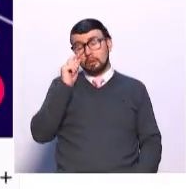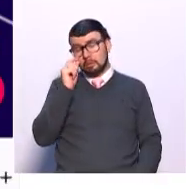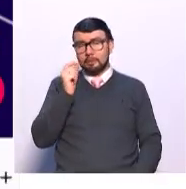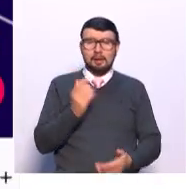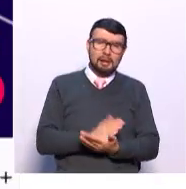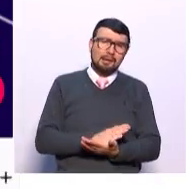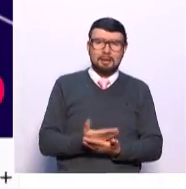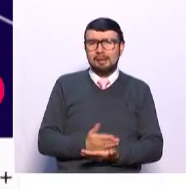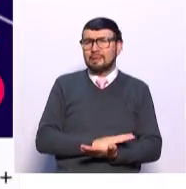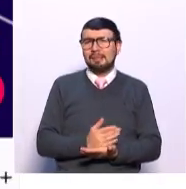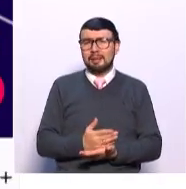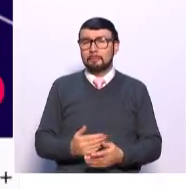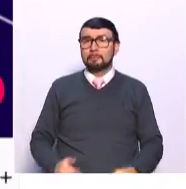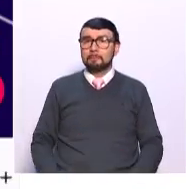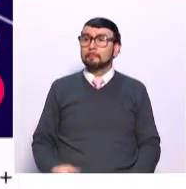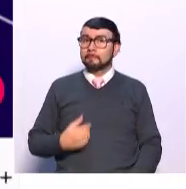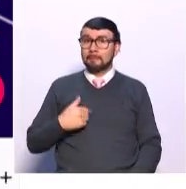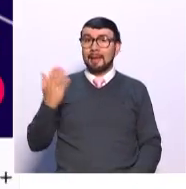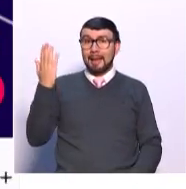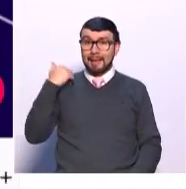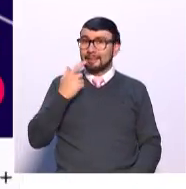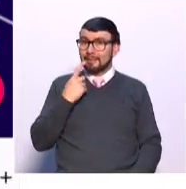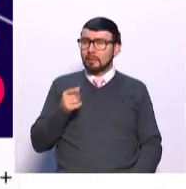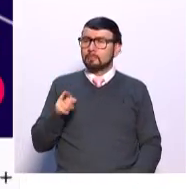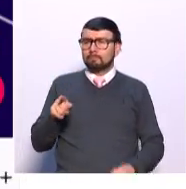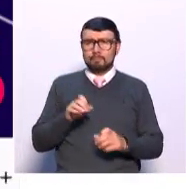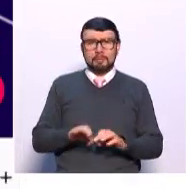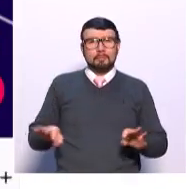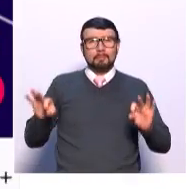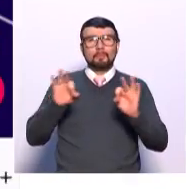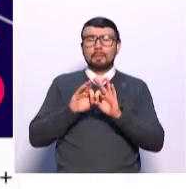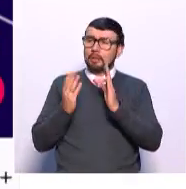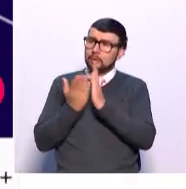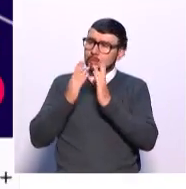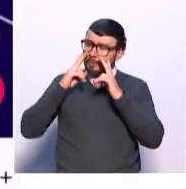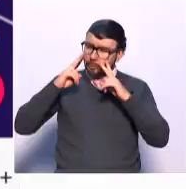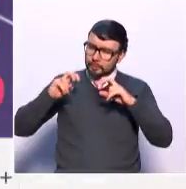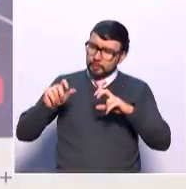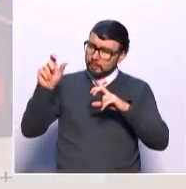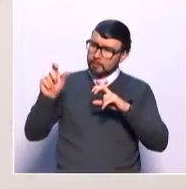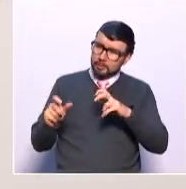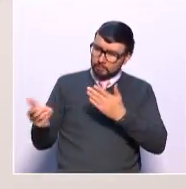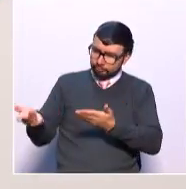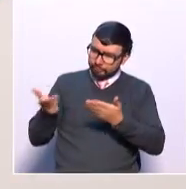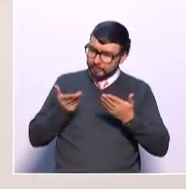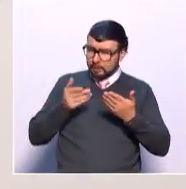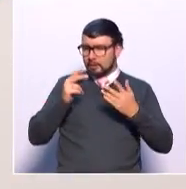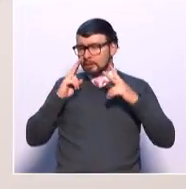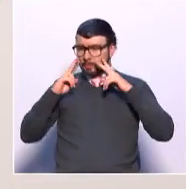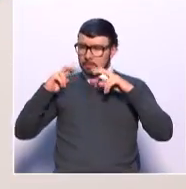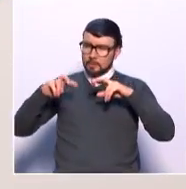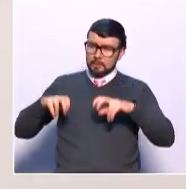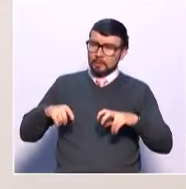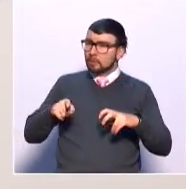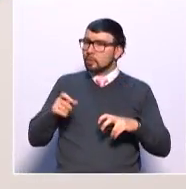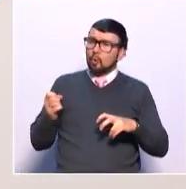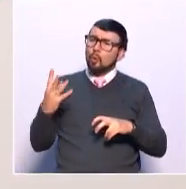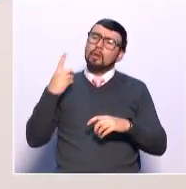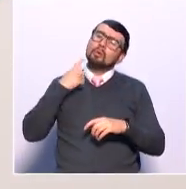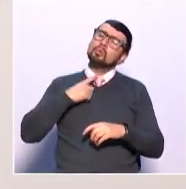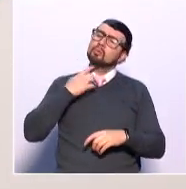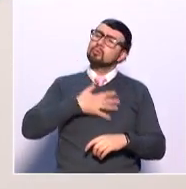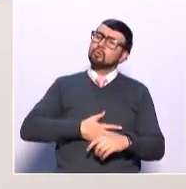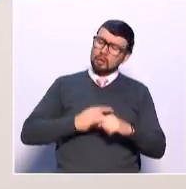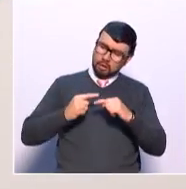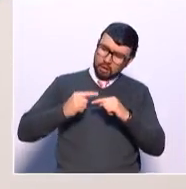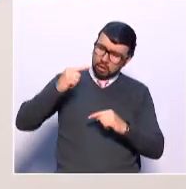por eso yo decía que es muy importante estudiar la persona en cuanto tiene esas cifras hay que